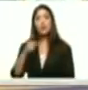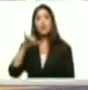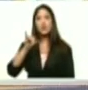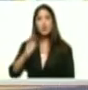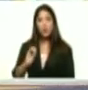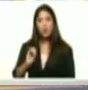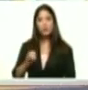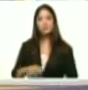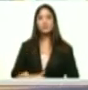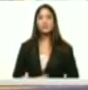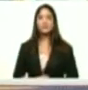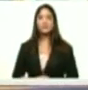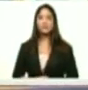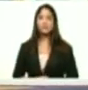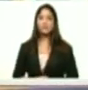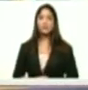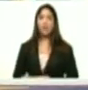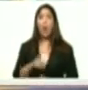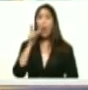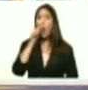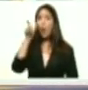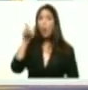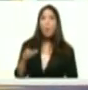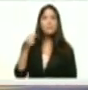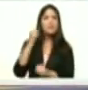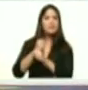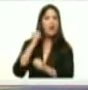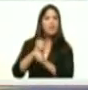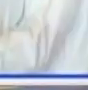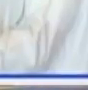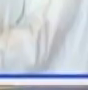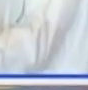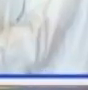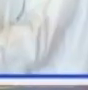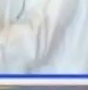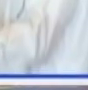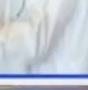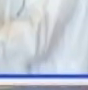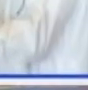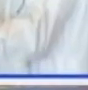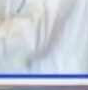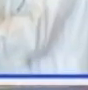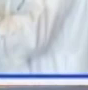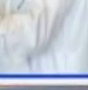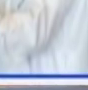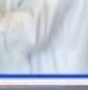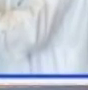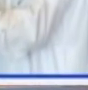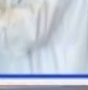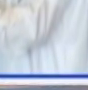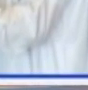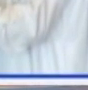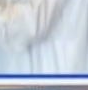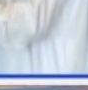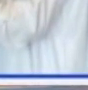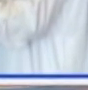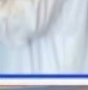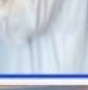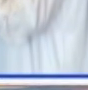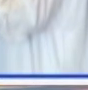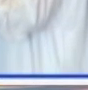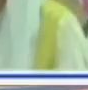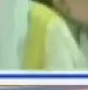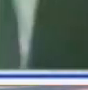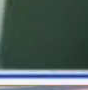Eulogio del Pino, hombre, trabajador, honesto, que ha estado, mira, todos los días,